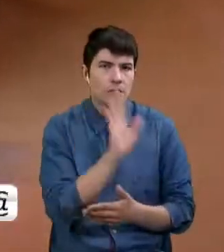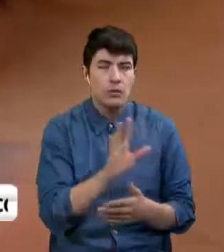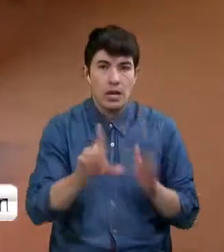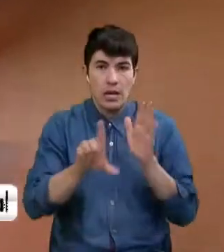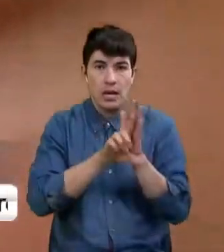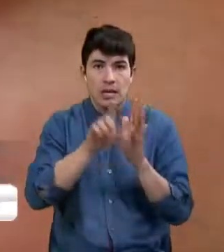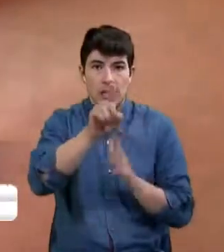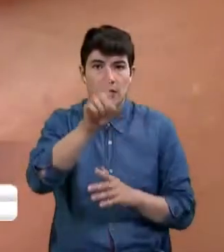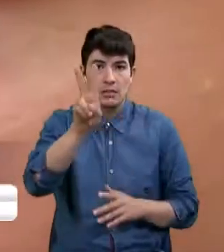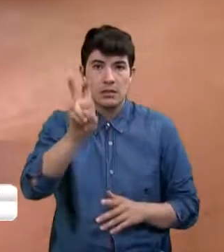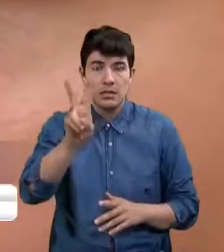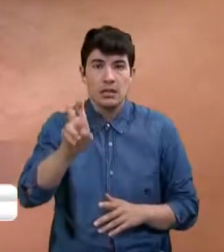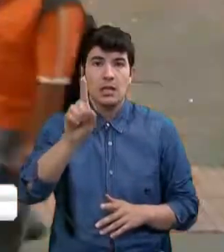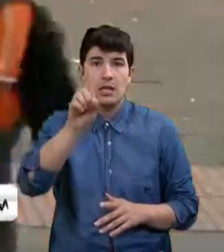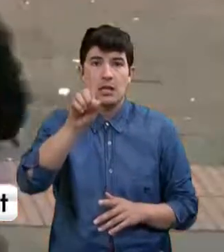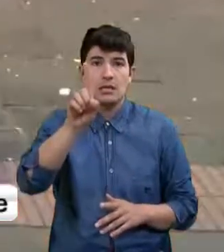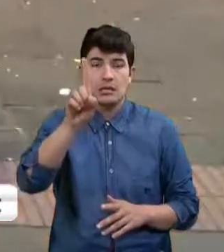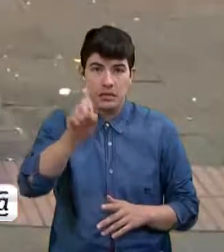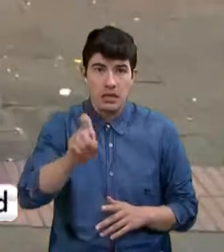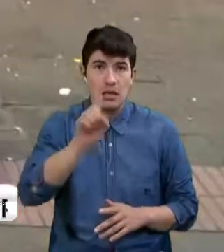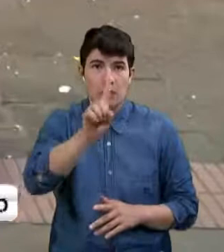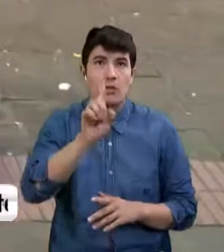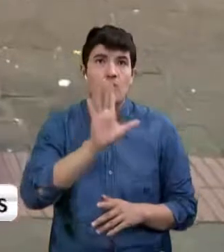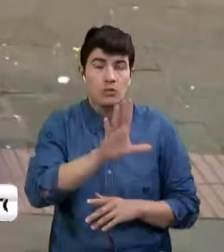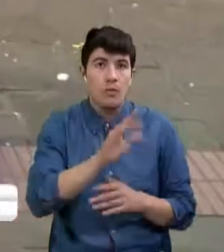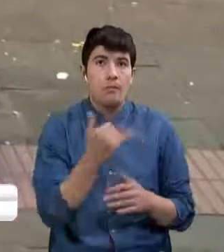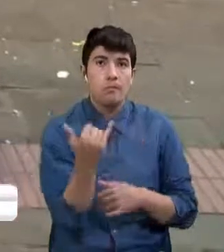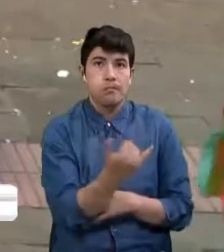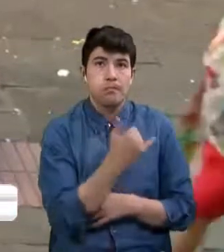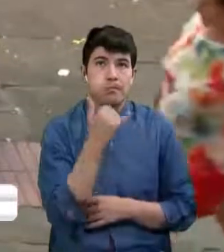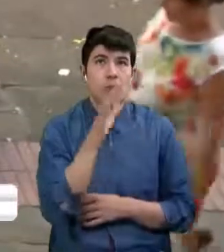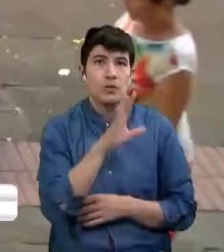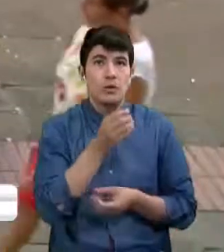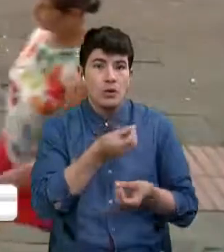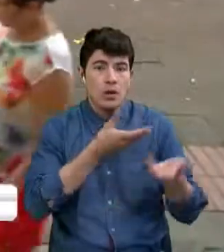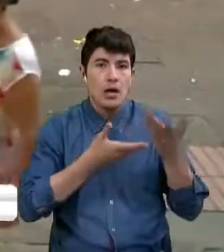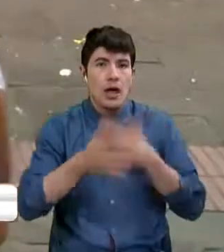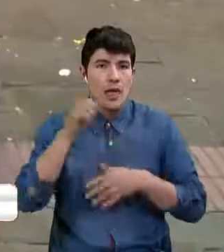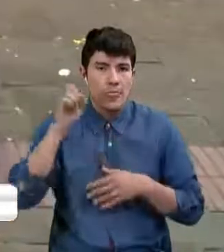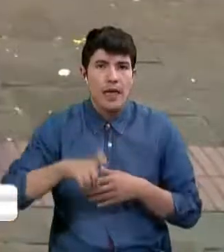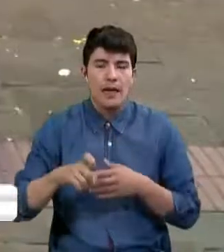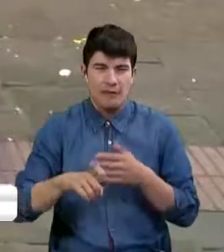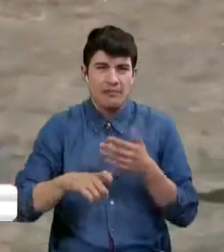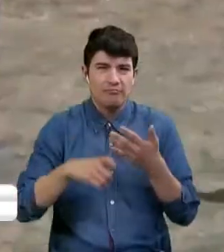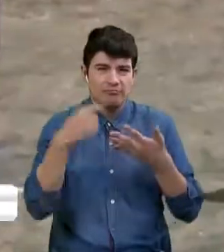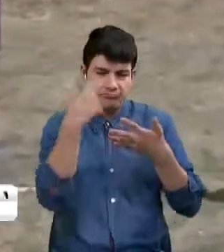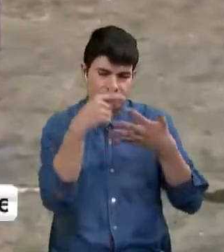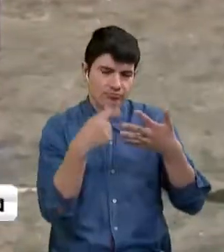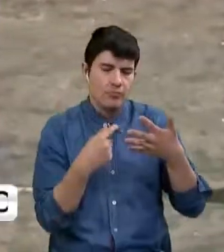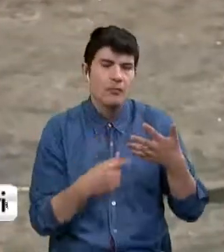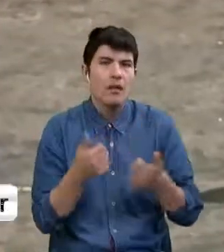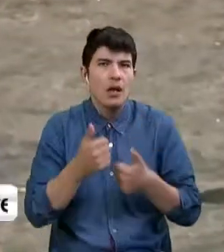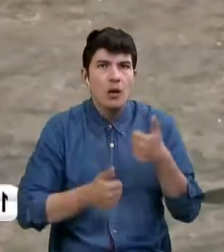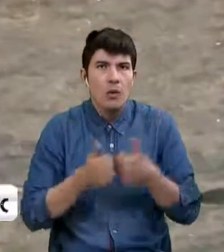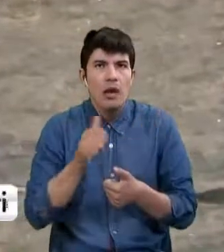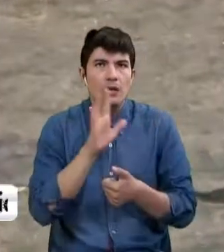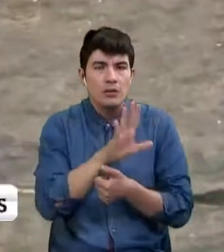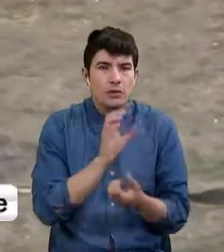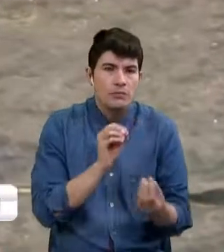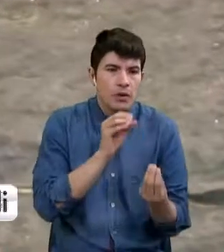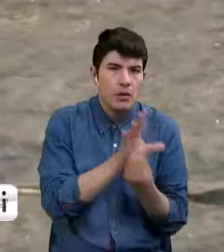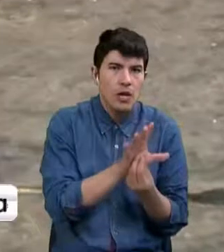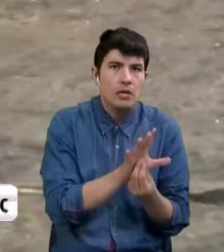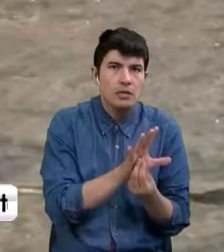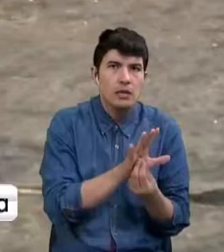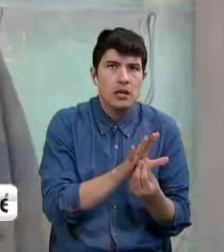17 61 de feminicidio para que exista esta condición se requiere del cumplimiento de varios requisitos entre ellos la violencia durante